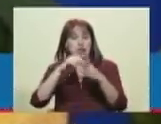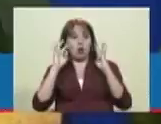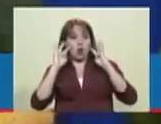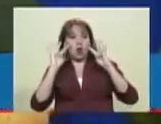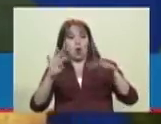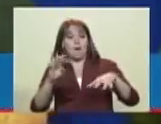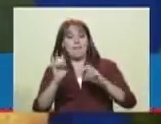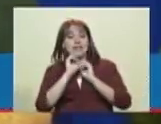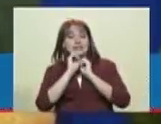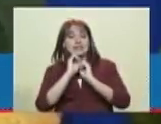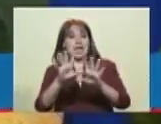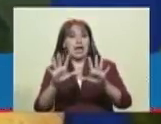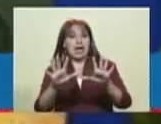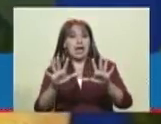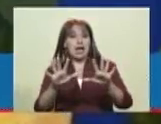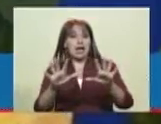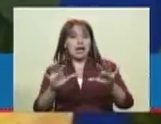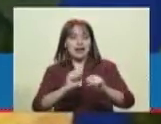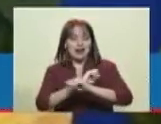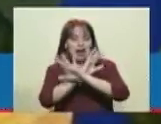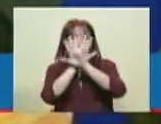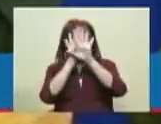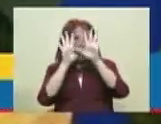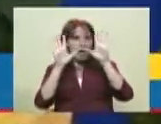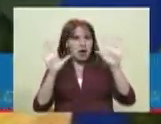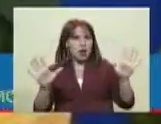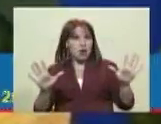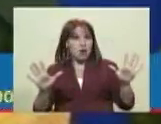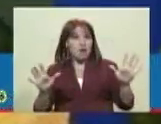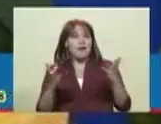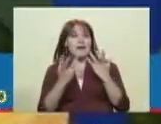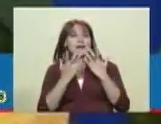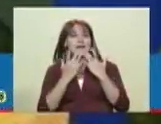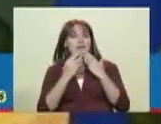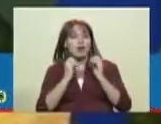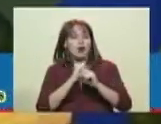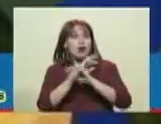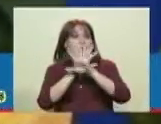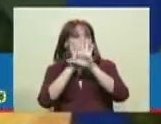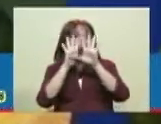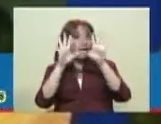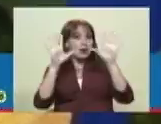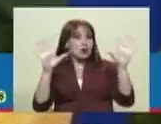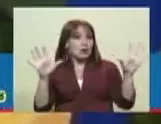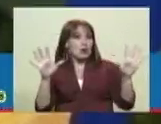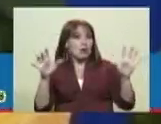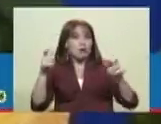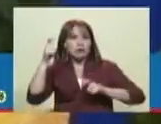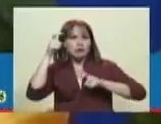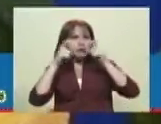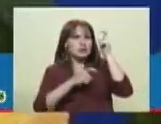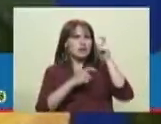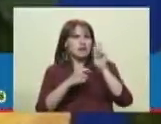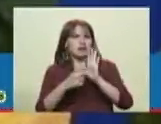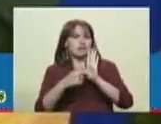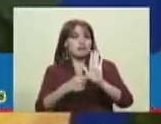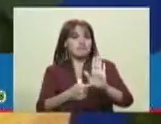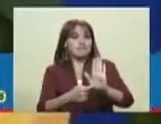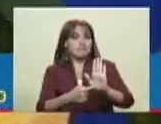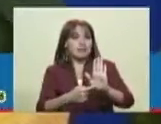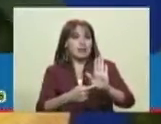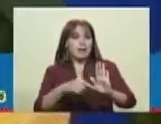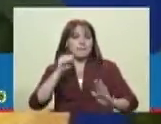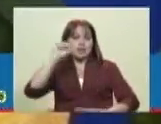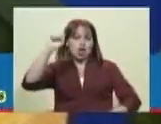tan claro y eso que hemos visto ejemplos claros cuando nuestro comandante eterno Hugo Chávez fue de